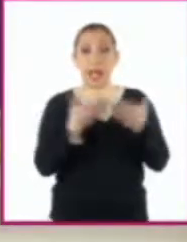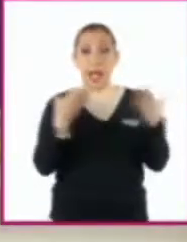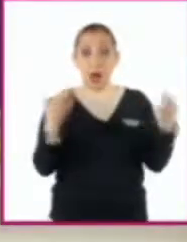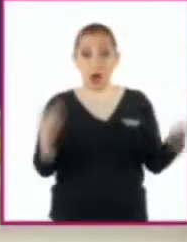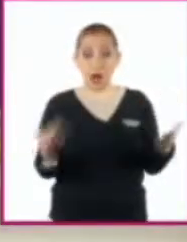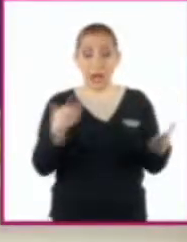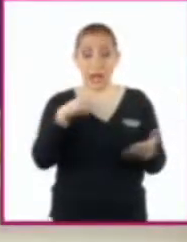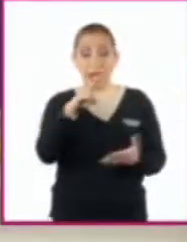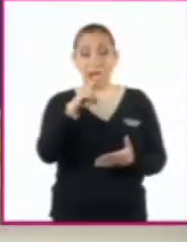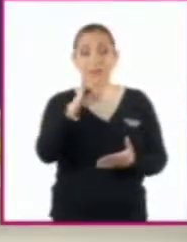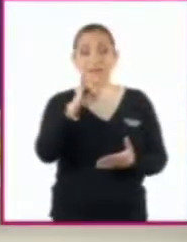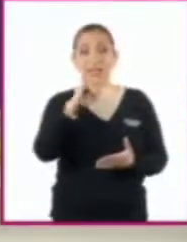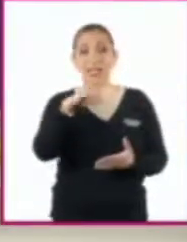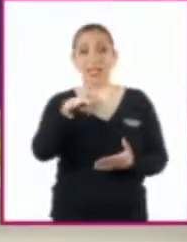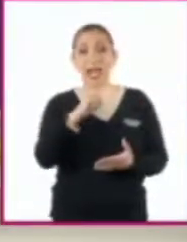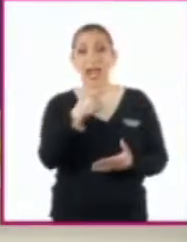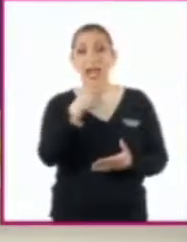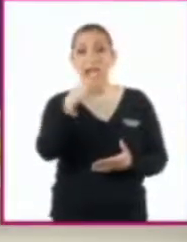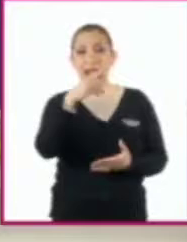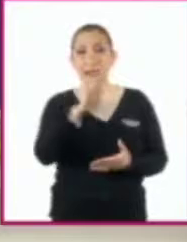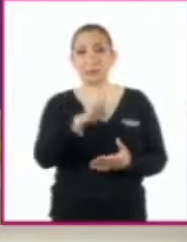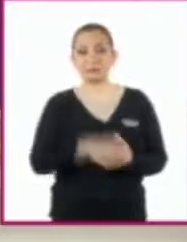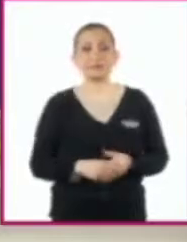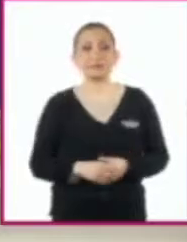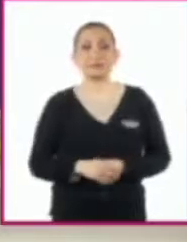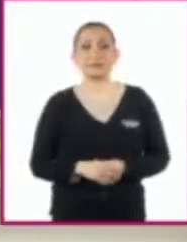Ahora en el vinagre.